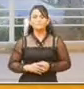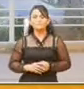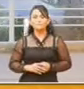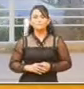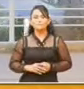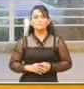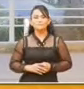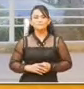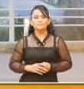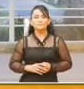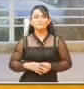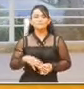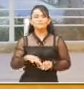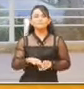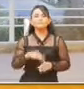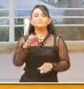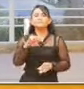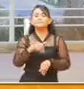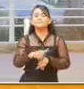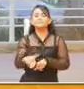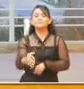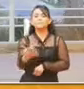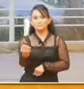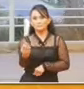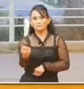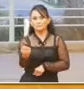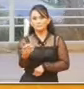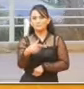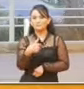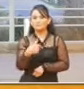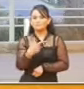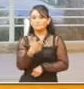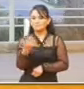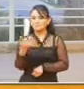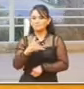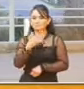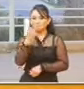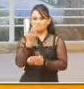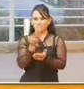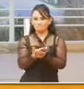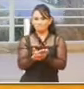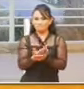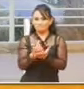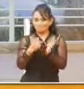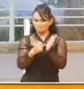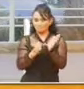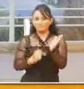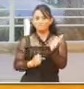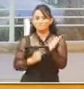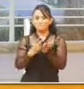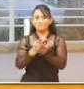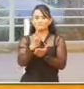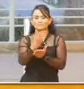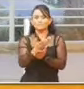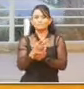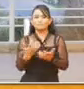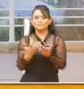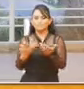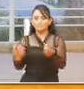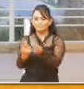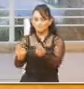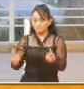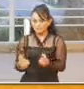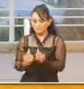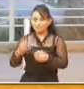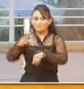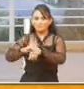día, referente al punto señalado con el número 9, me permito poner a su consideración el siguiente acuerdo. Se autoriza el cambio de uso de suelo para